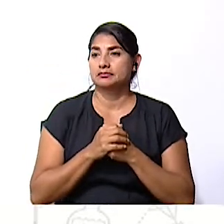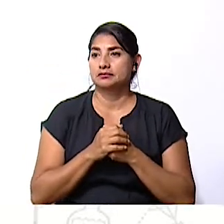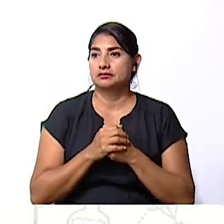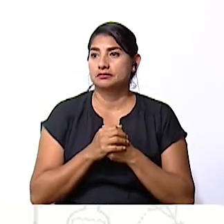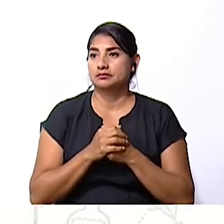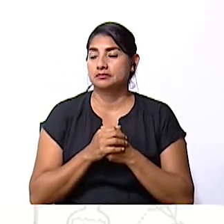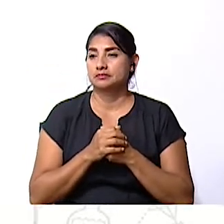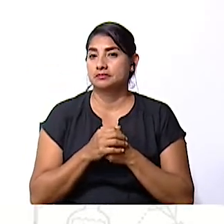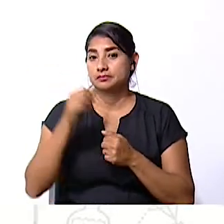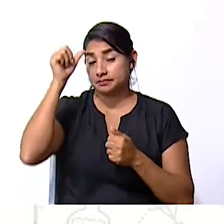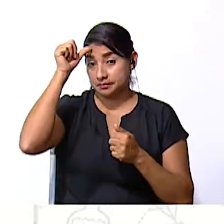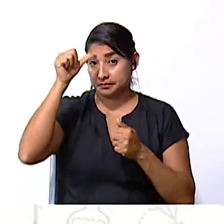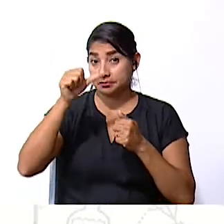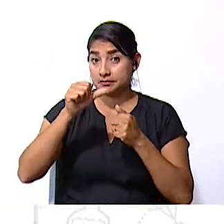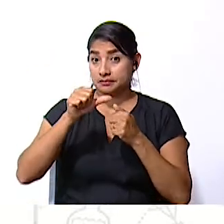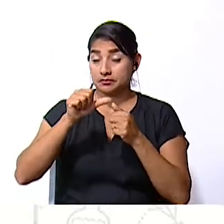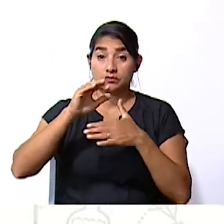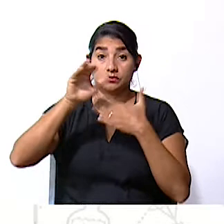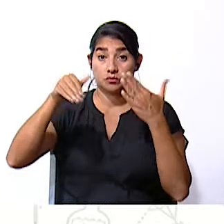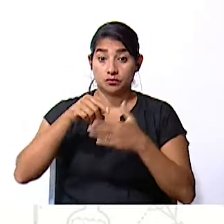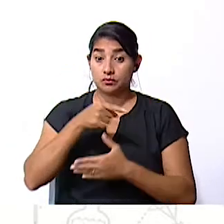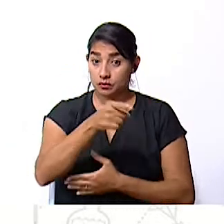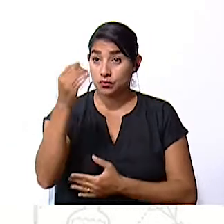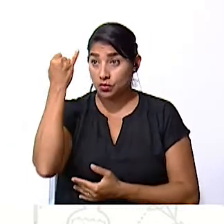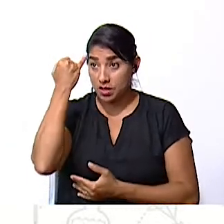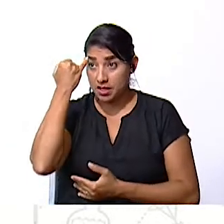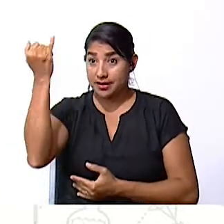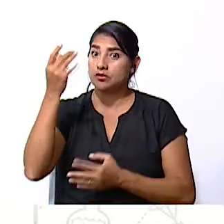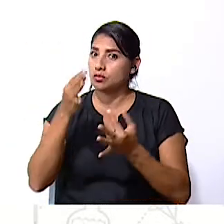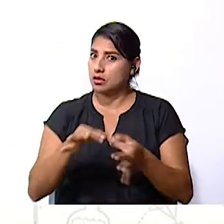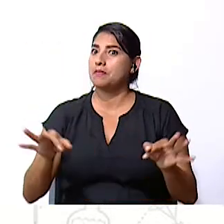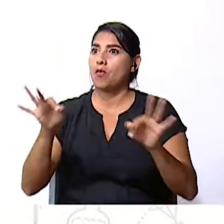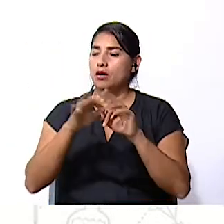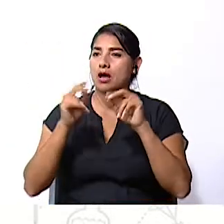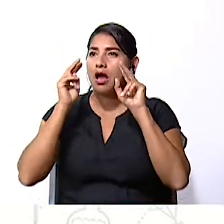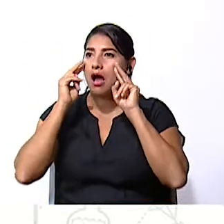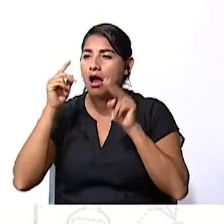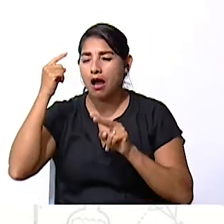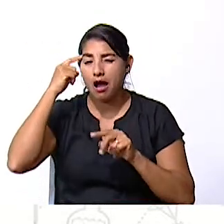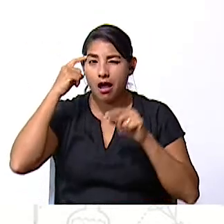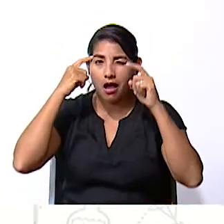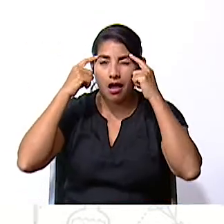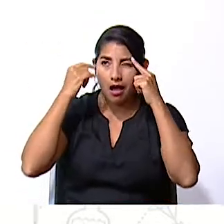Recuerden que todas sus ideas son muy importantes.